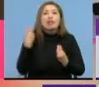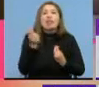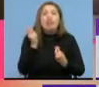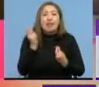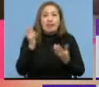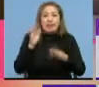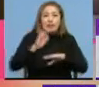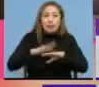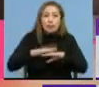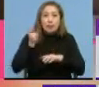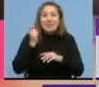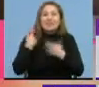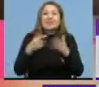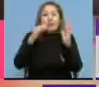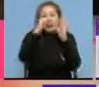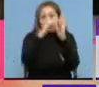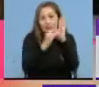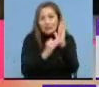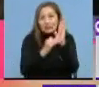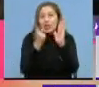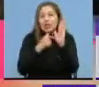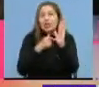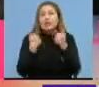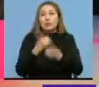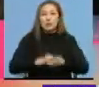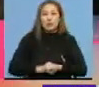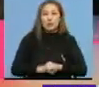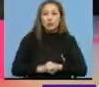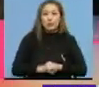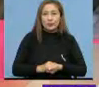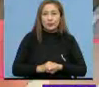dentro de lo que es el componente taller editar y fallo que no correspondería